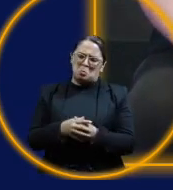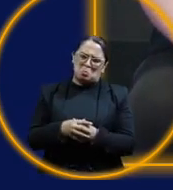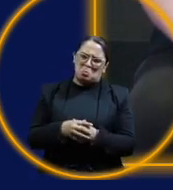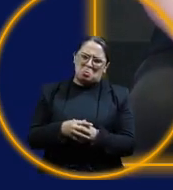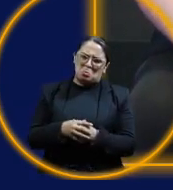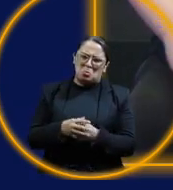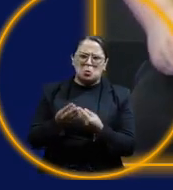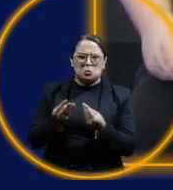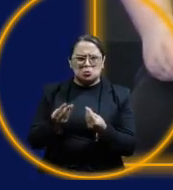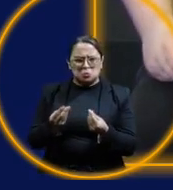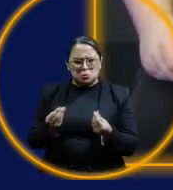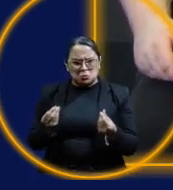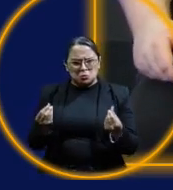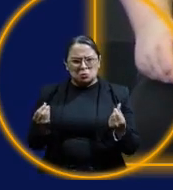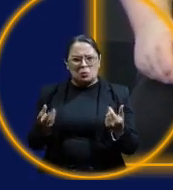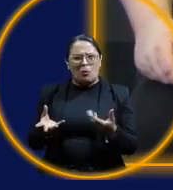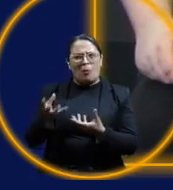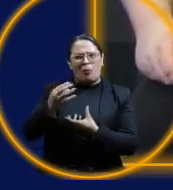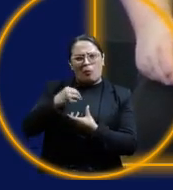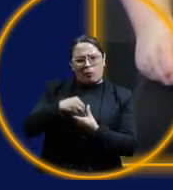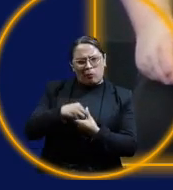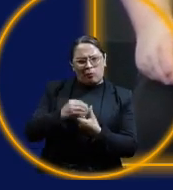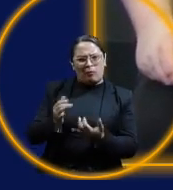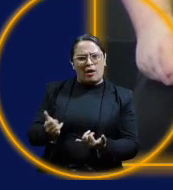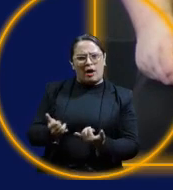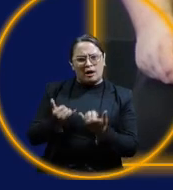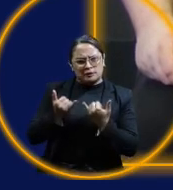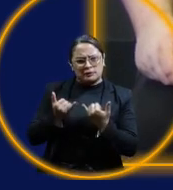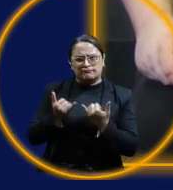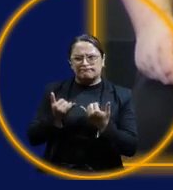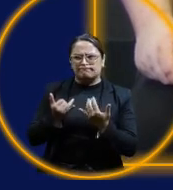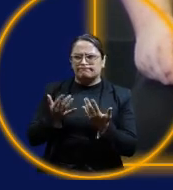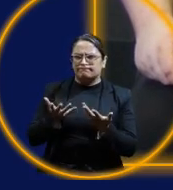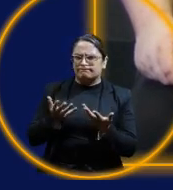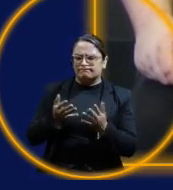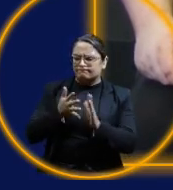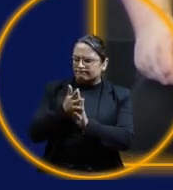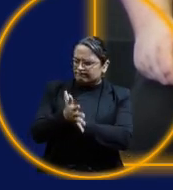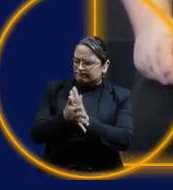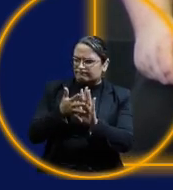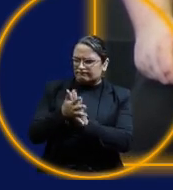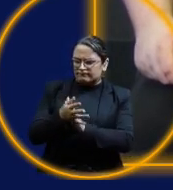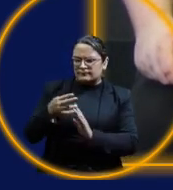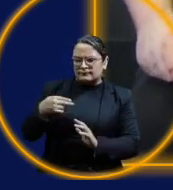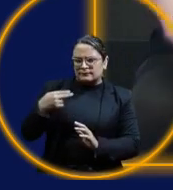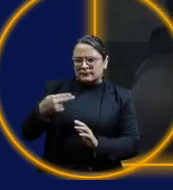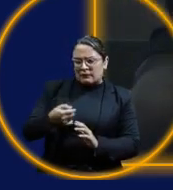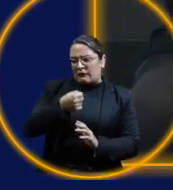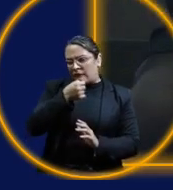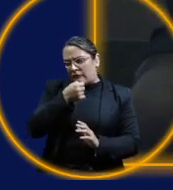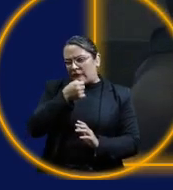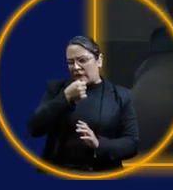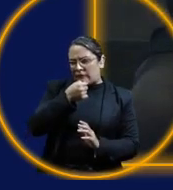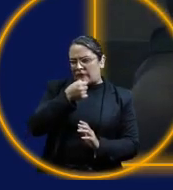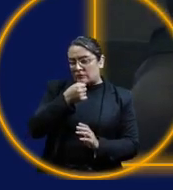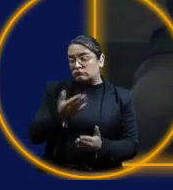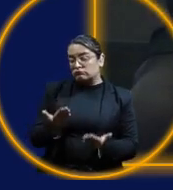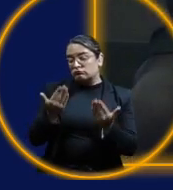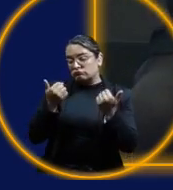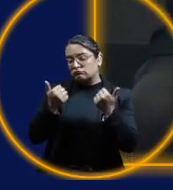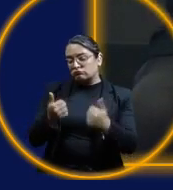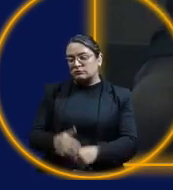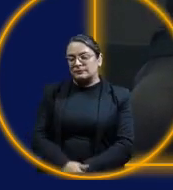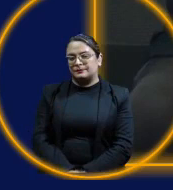como suave introspectiva ella historia casi que narrativas en su canto y la servido en una